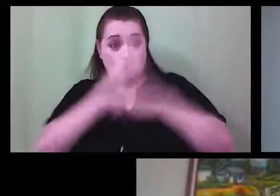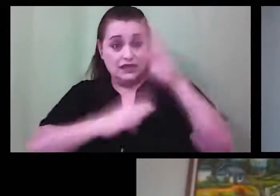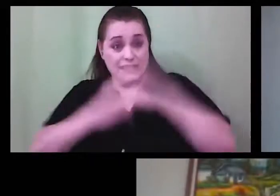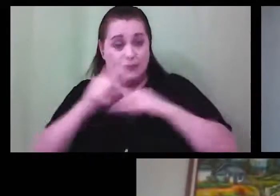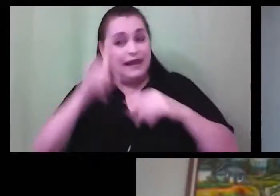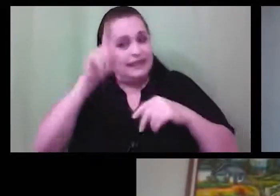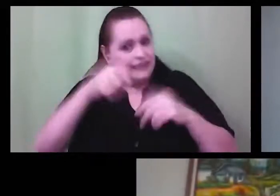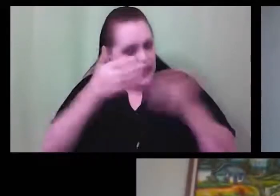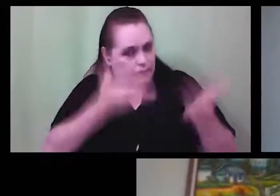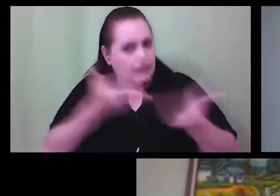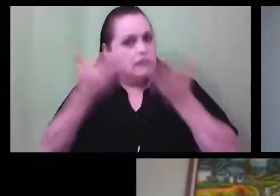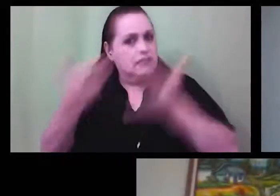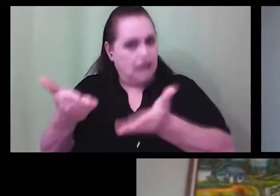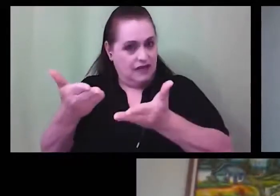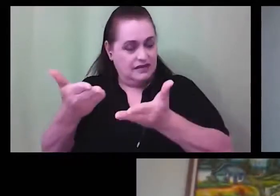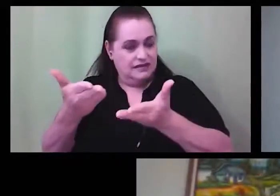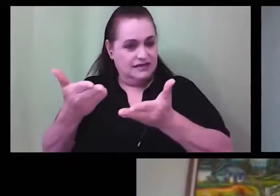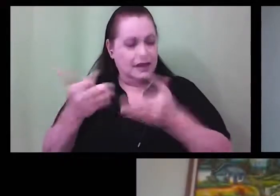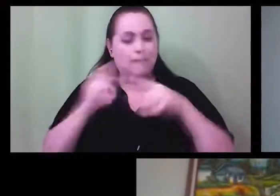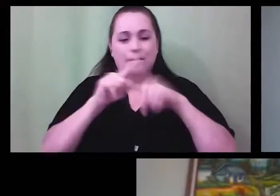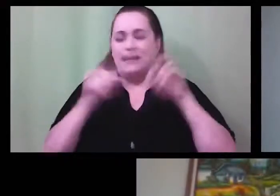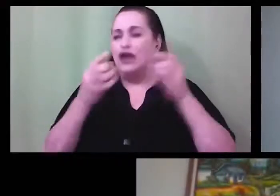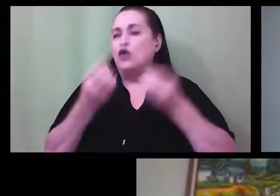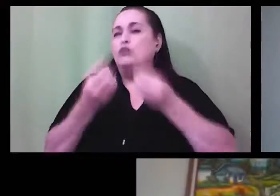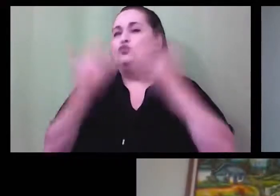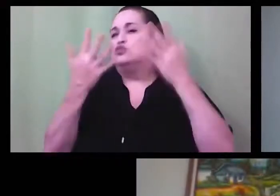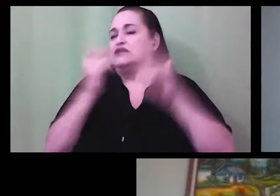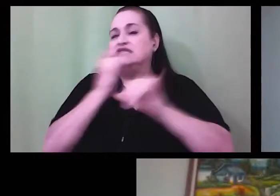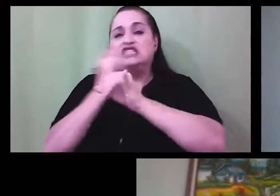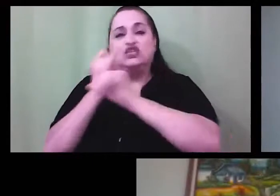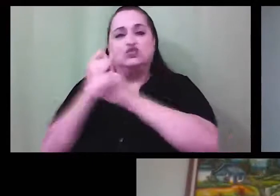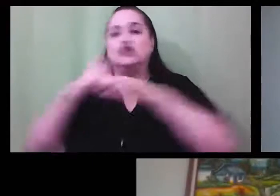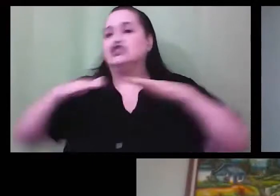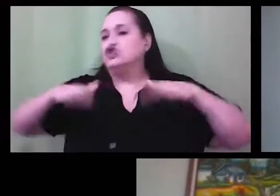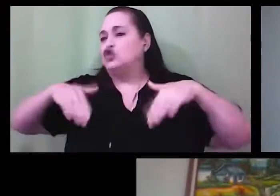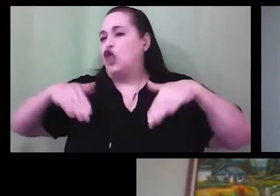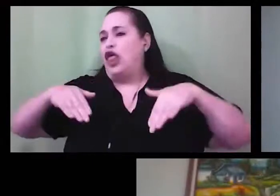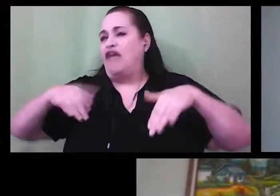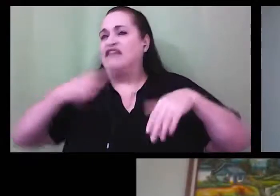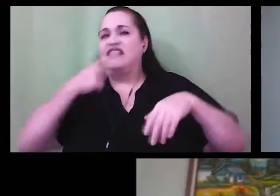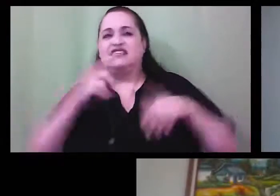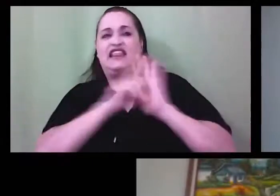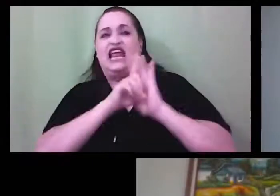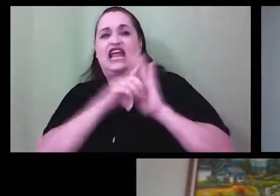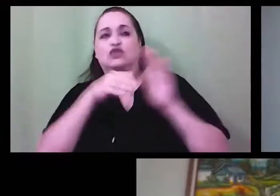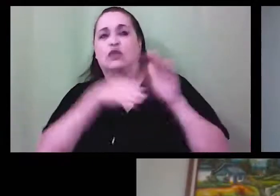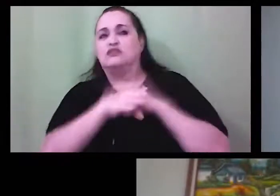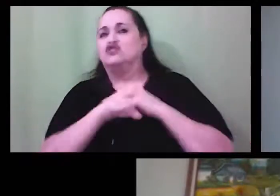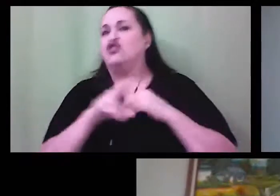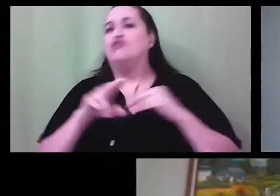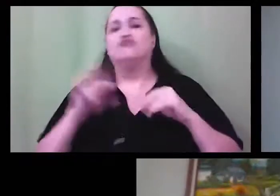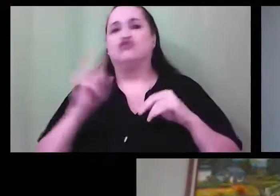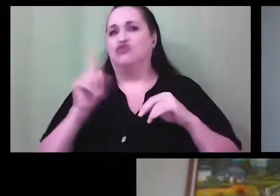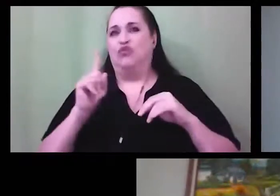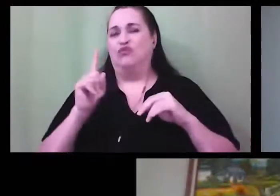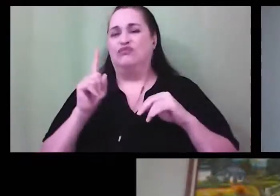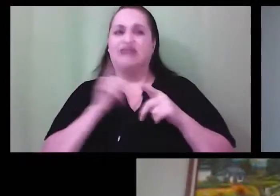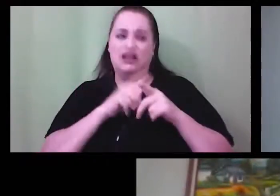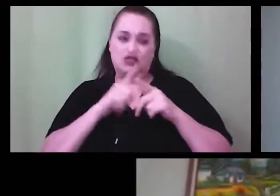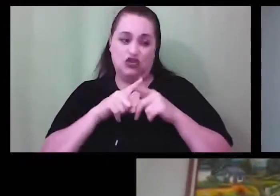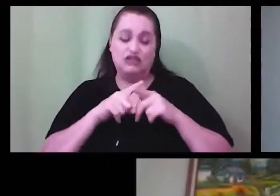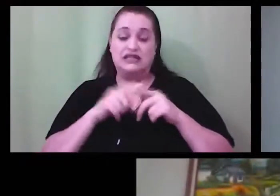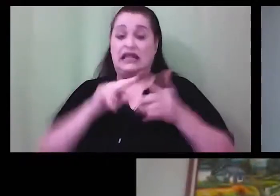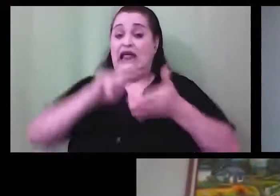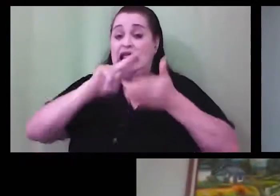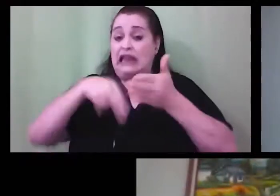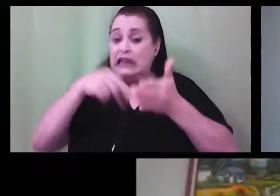que darse. Me explico, pero muchas instituciones todavía se reservan el derecho de admisión. Entonces, aunque los